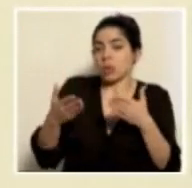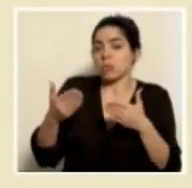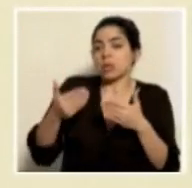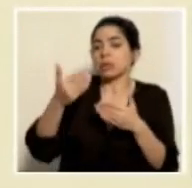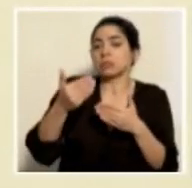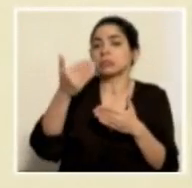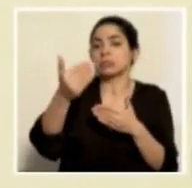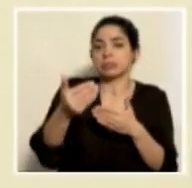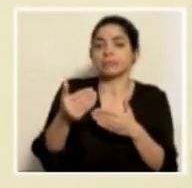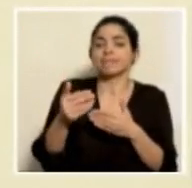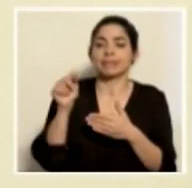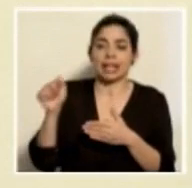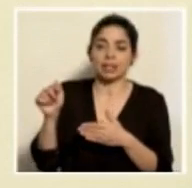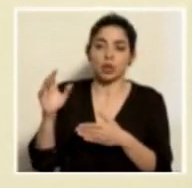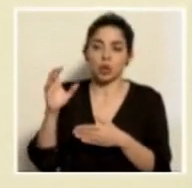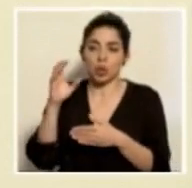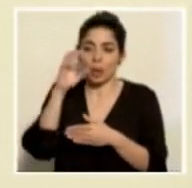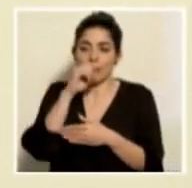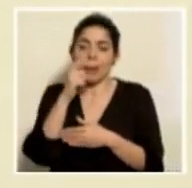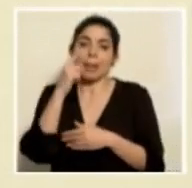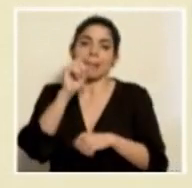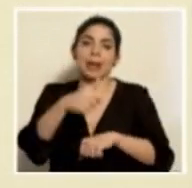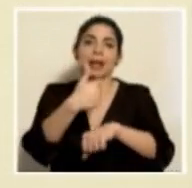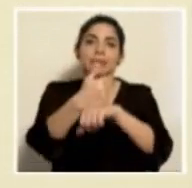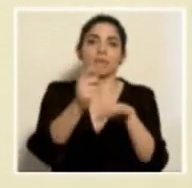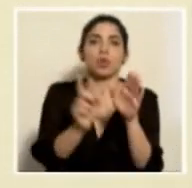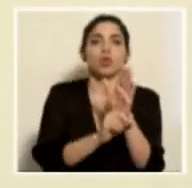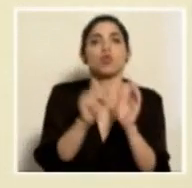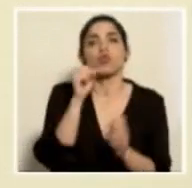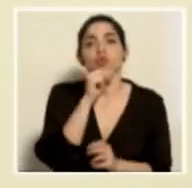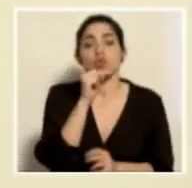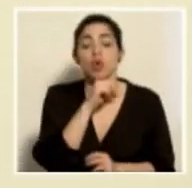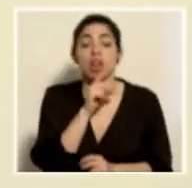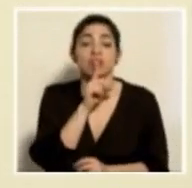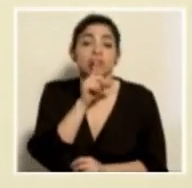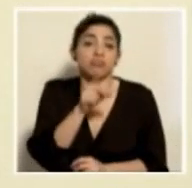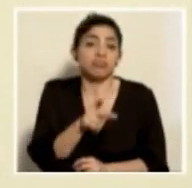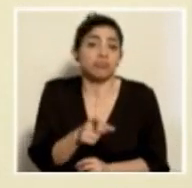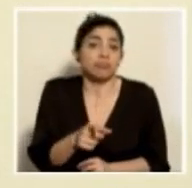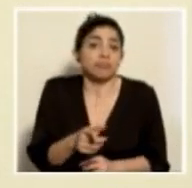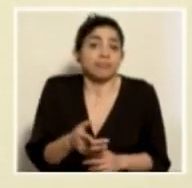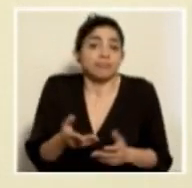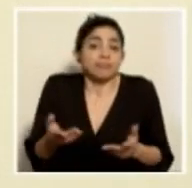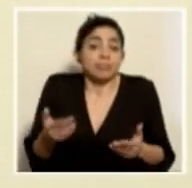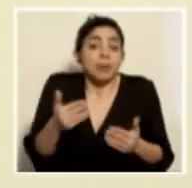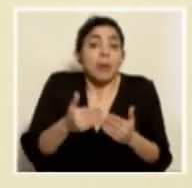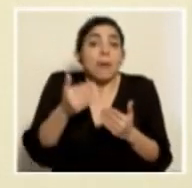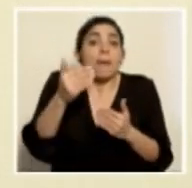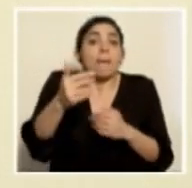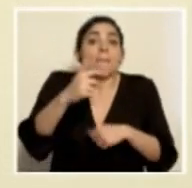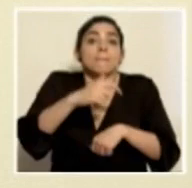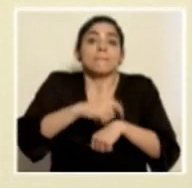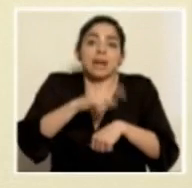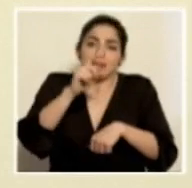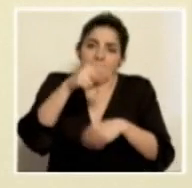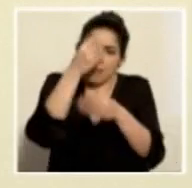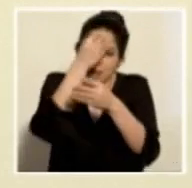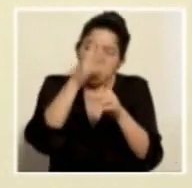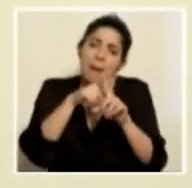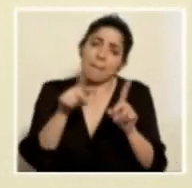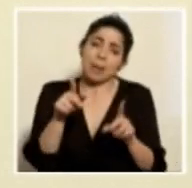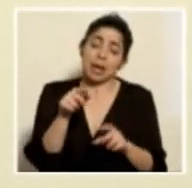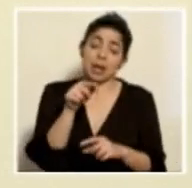es lo que también se considera para esa alerta roja, que pues en realidad en su momento tendremos que decirlo, obviamente sería